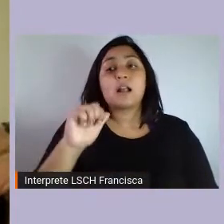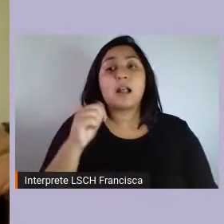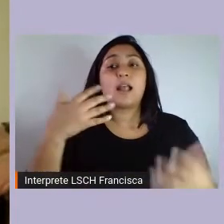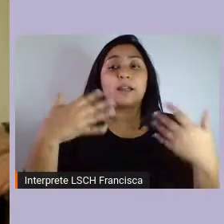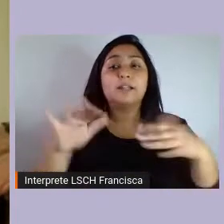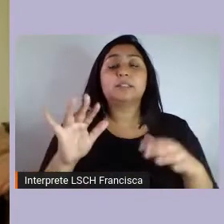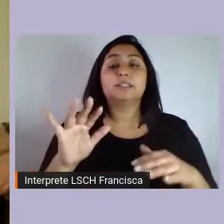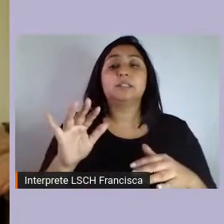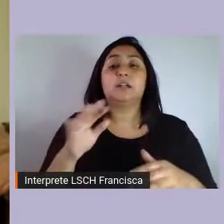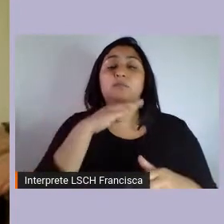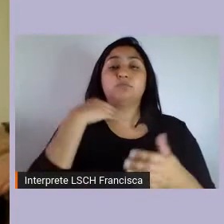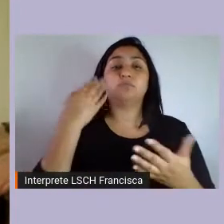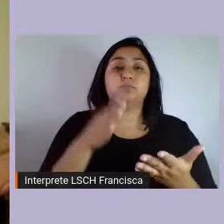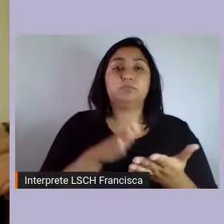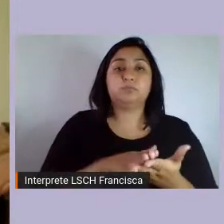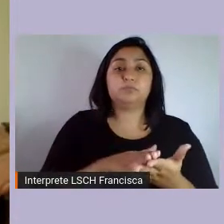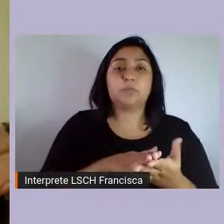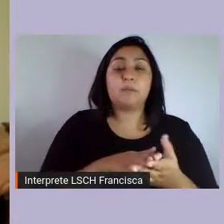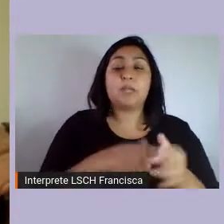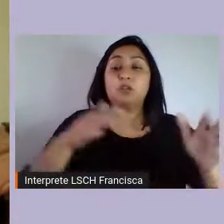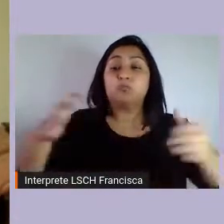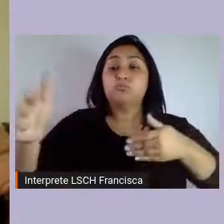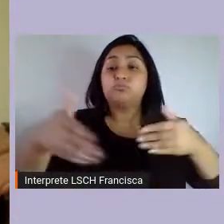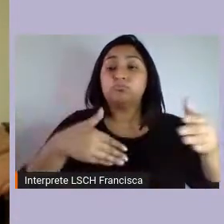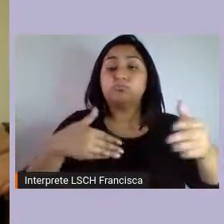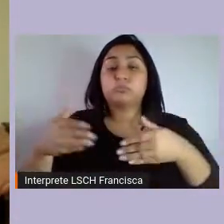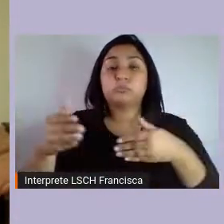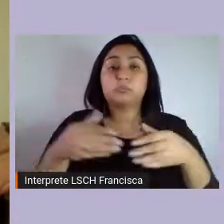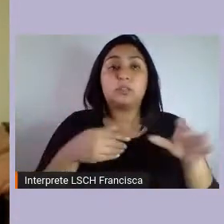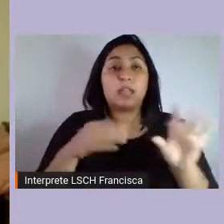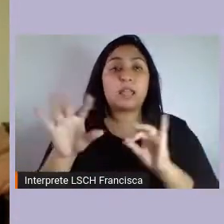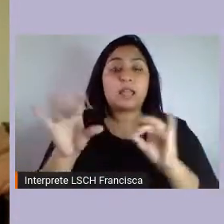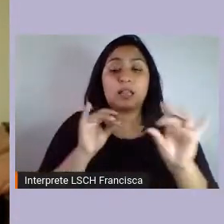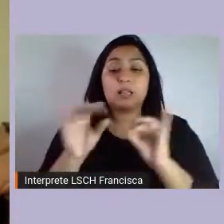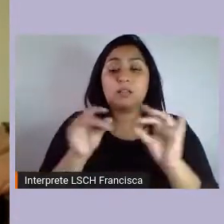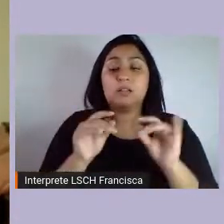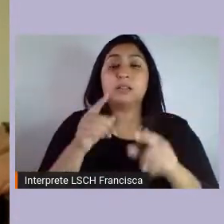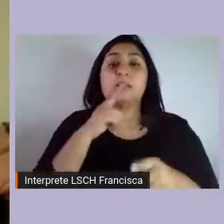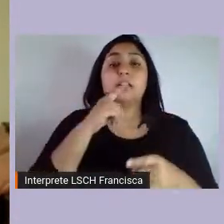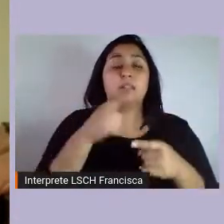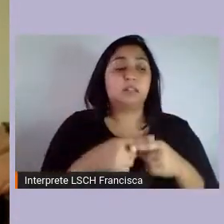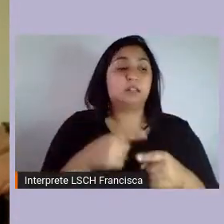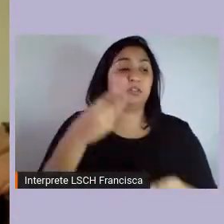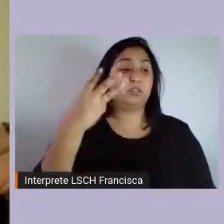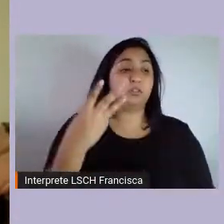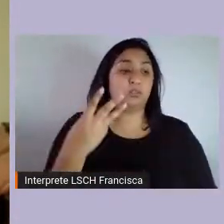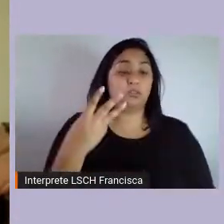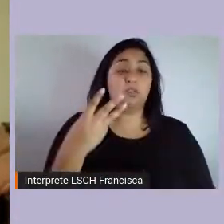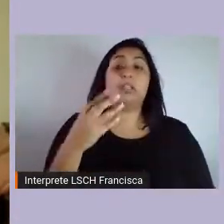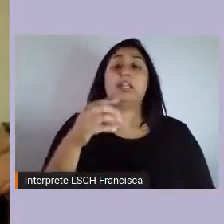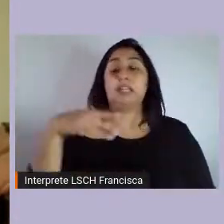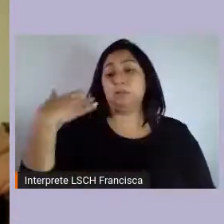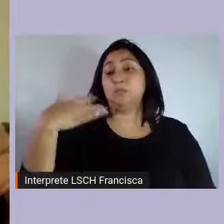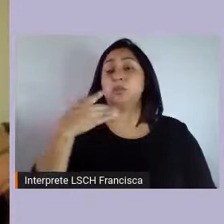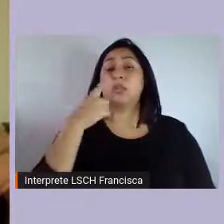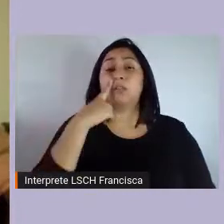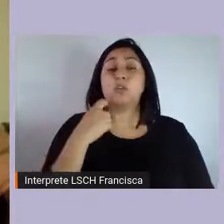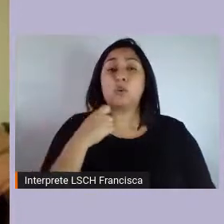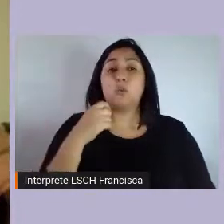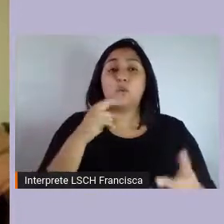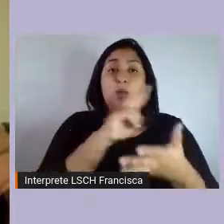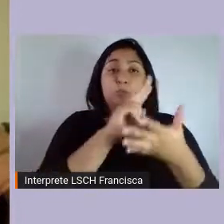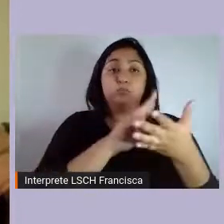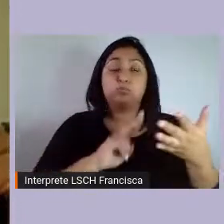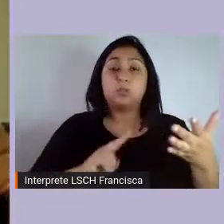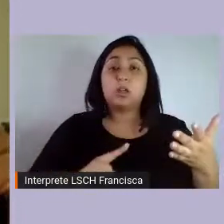editorial recopila estos textos de estos tres grandes poetas chilenos, con mucha admiración, con